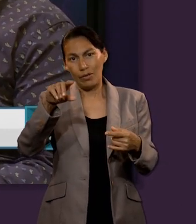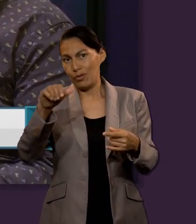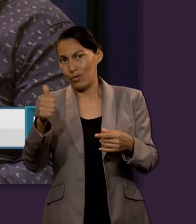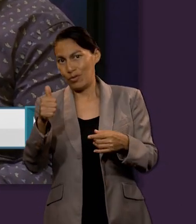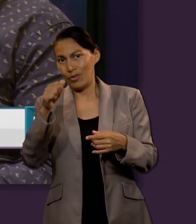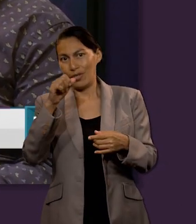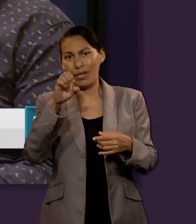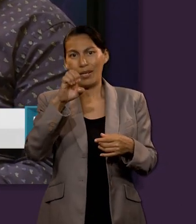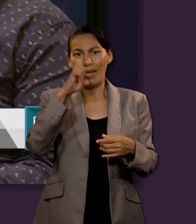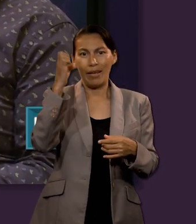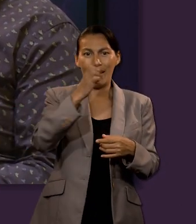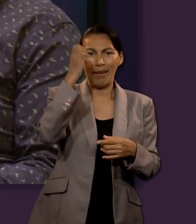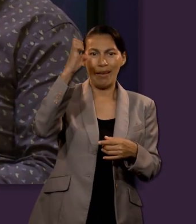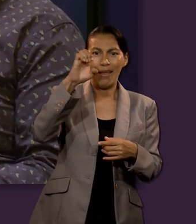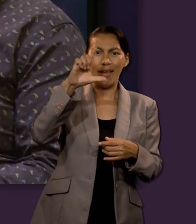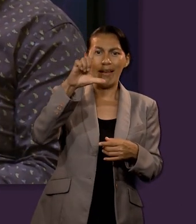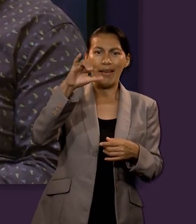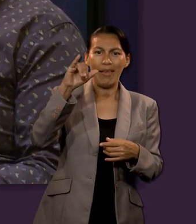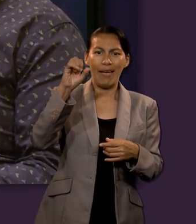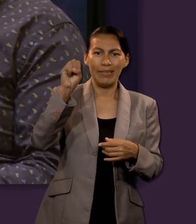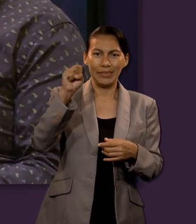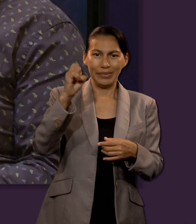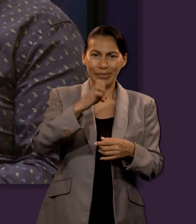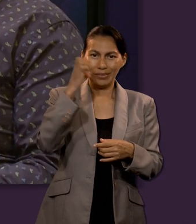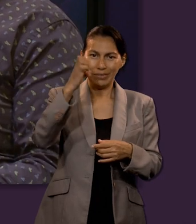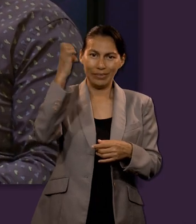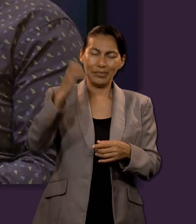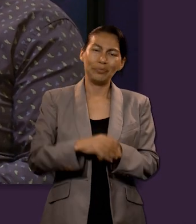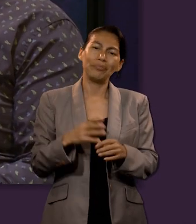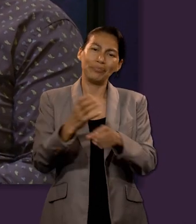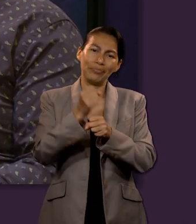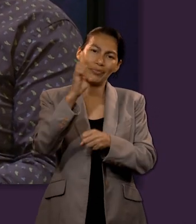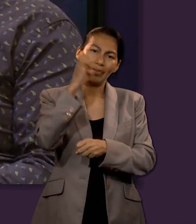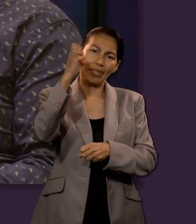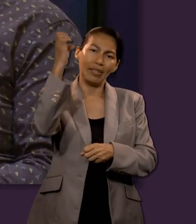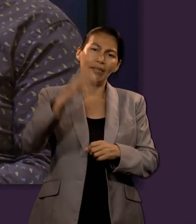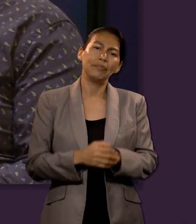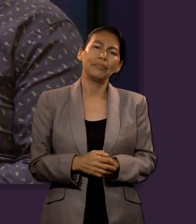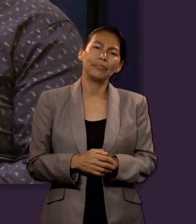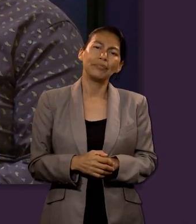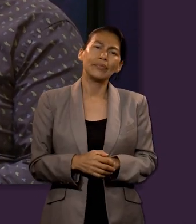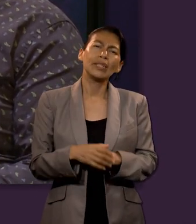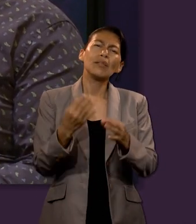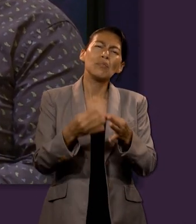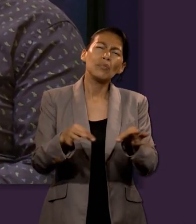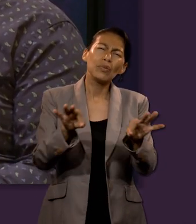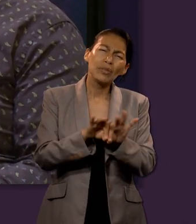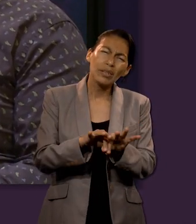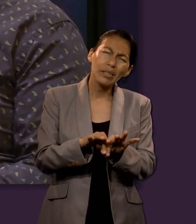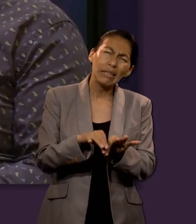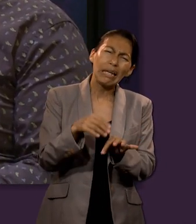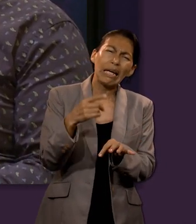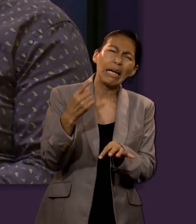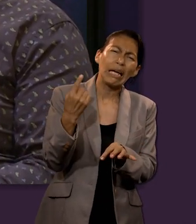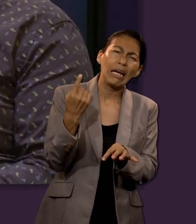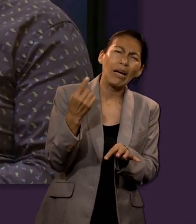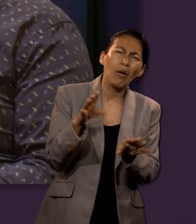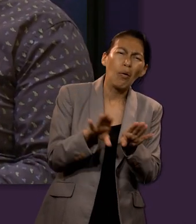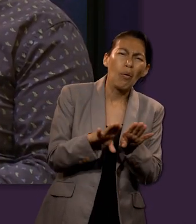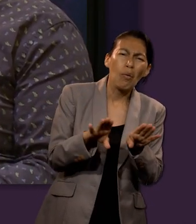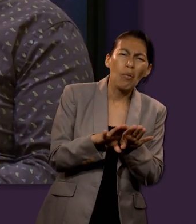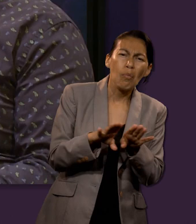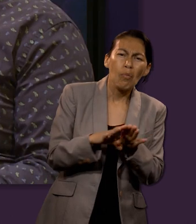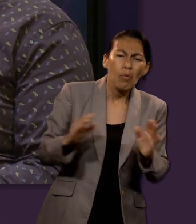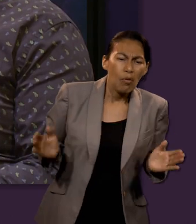elías yo creo que también conviene enfocarnos en el estudio de los motivos lo que fue lo que motivó